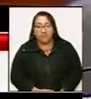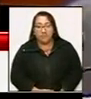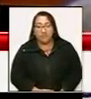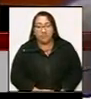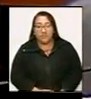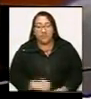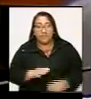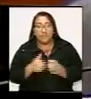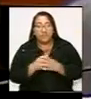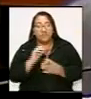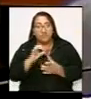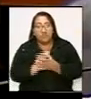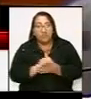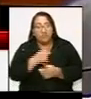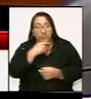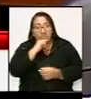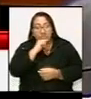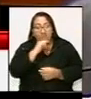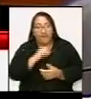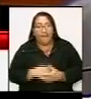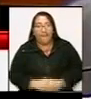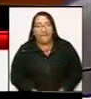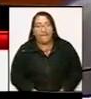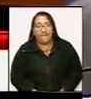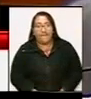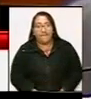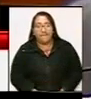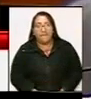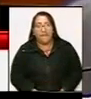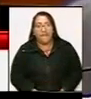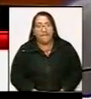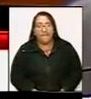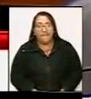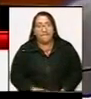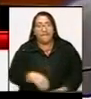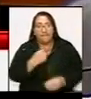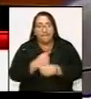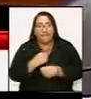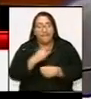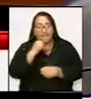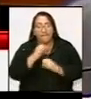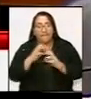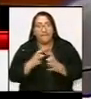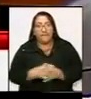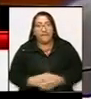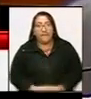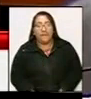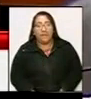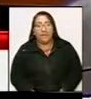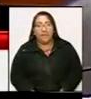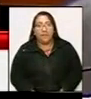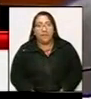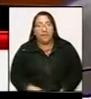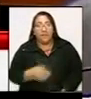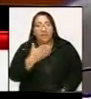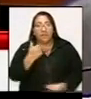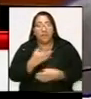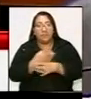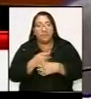todas las compañeras mujeres que trabajan diariamente en busca de mejores condiciones de